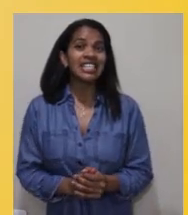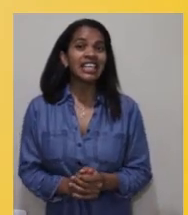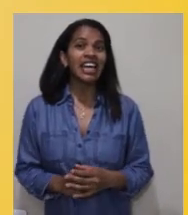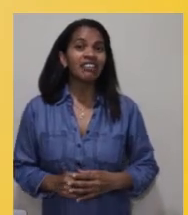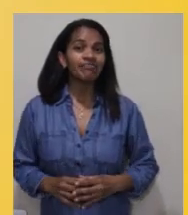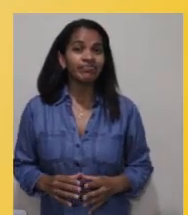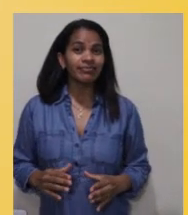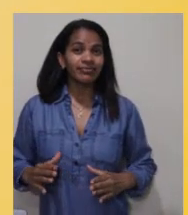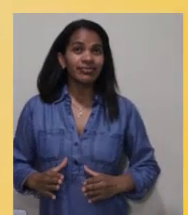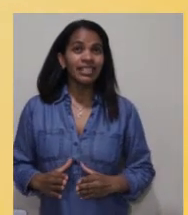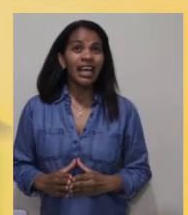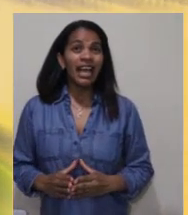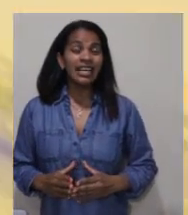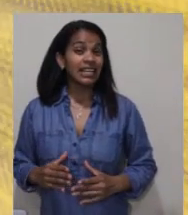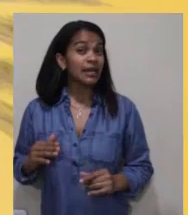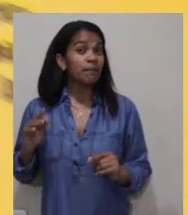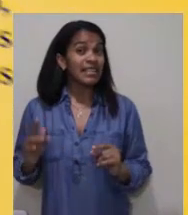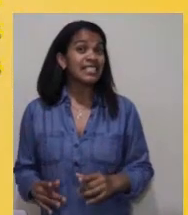Así que